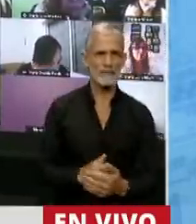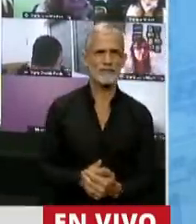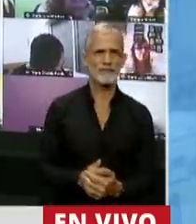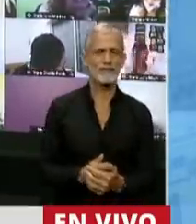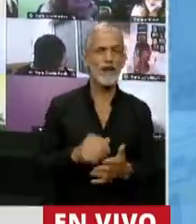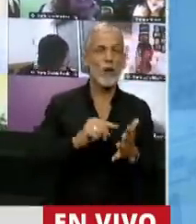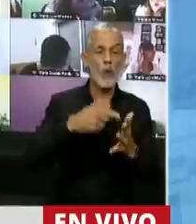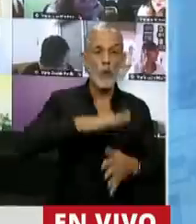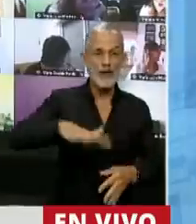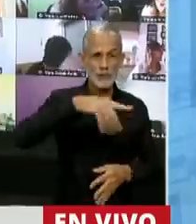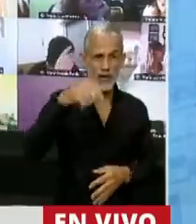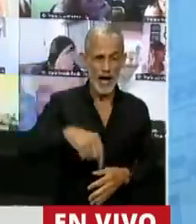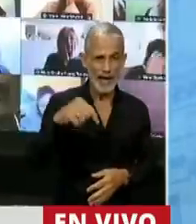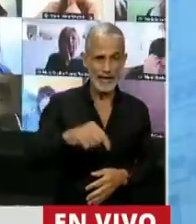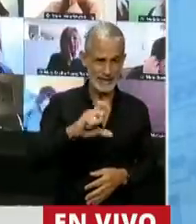de la ciudad de Buenos Aires